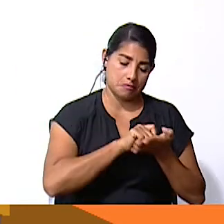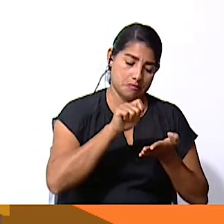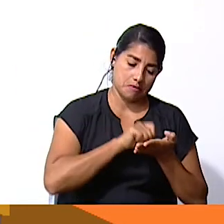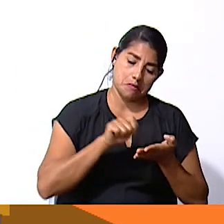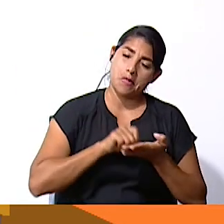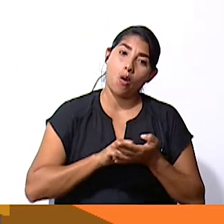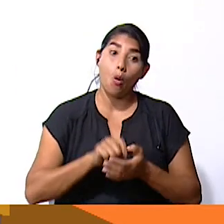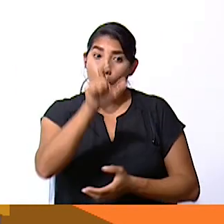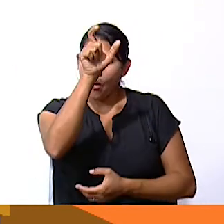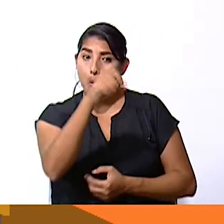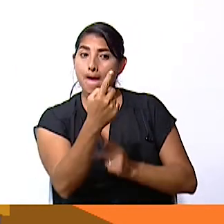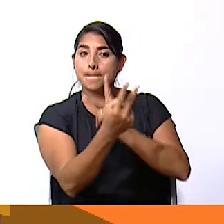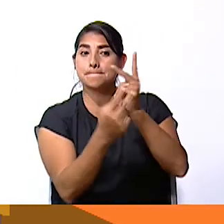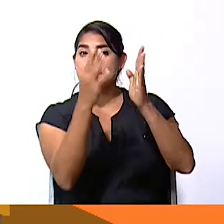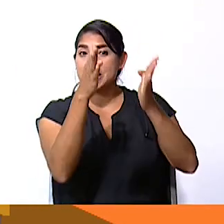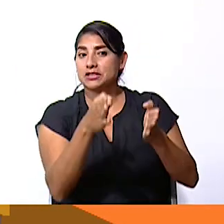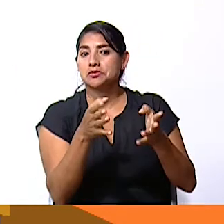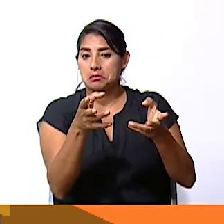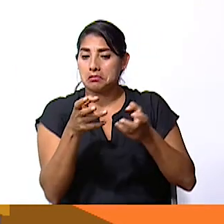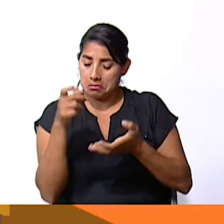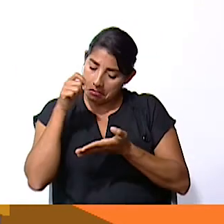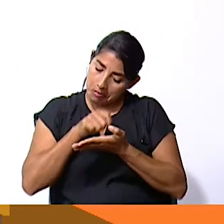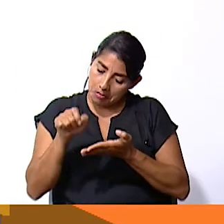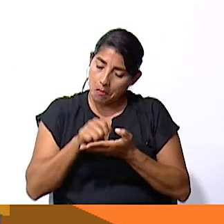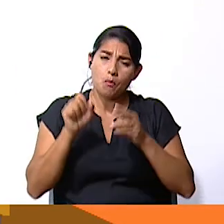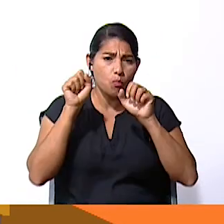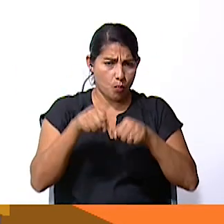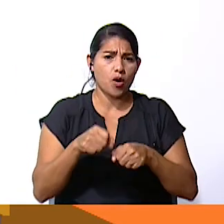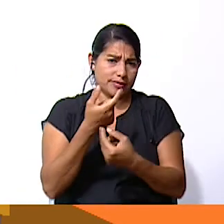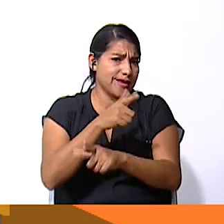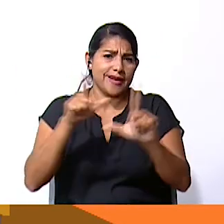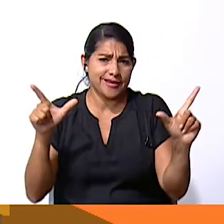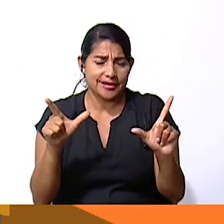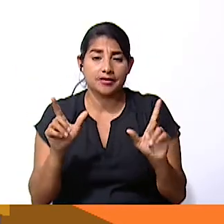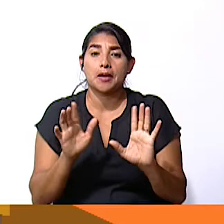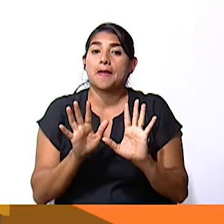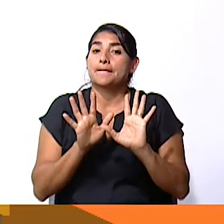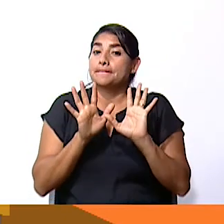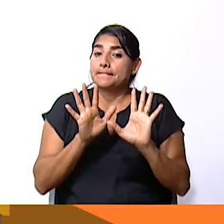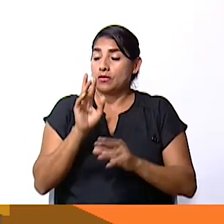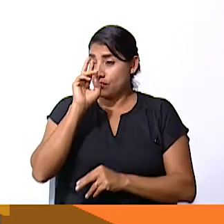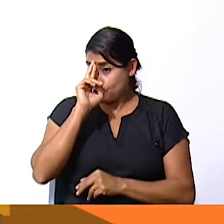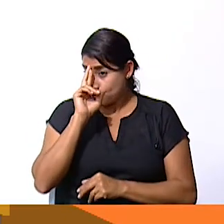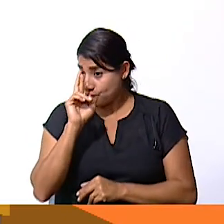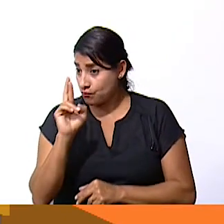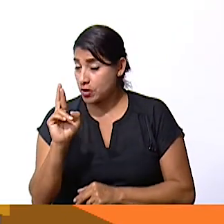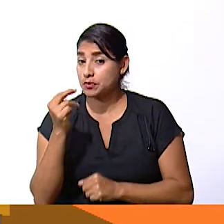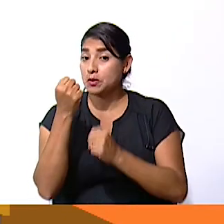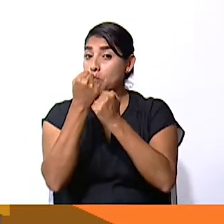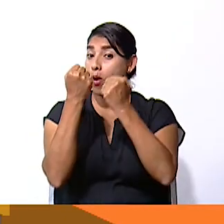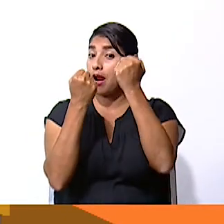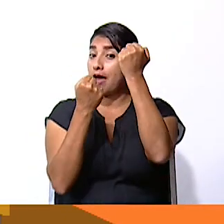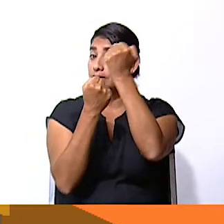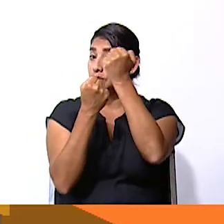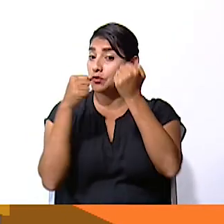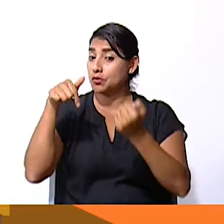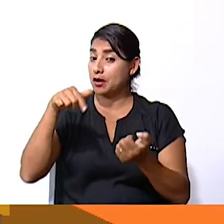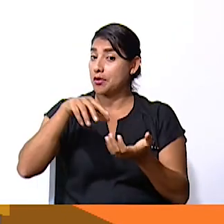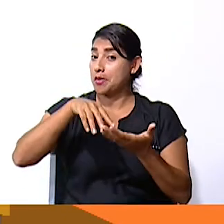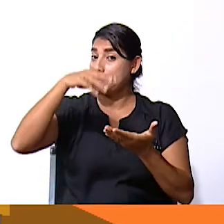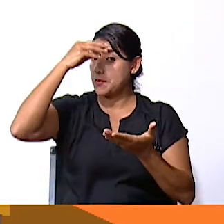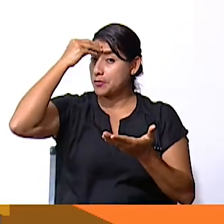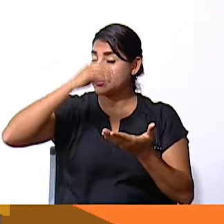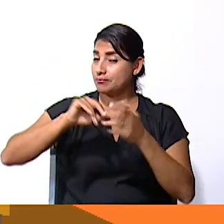vecino, lo pueden hacer, por supuesto, siempre y cuando respetemos la estructura que el día de hoy